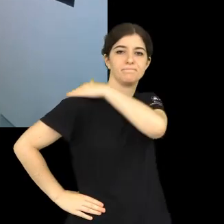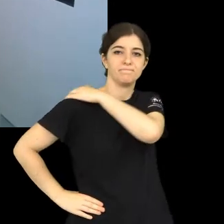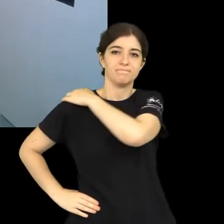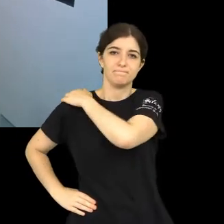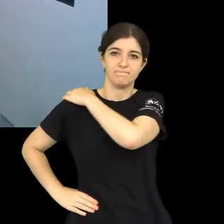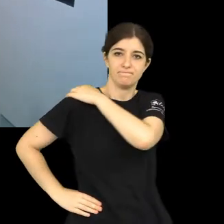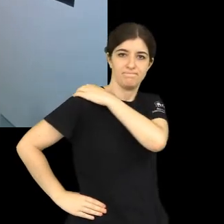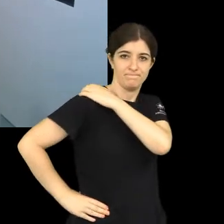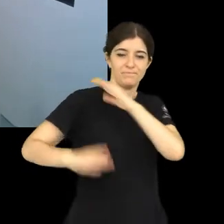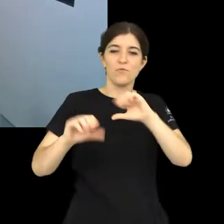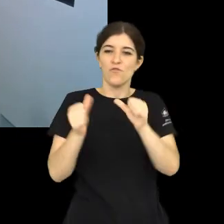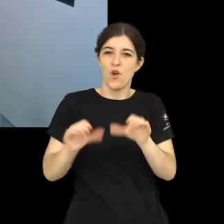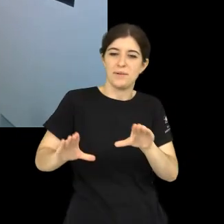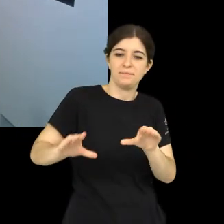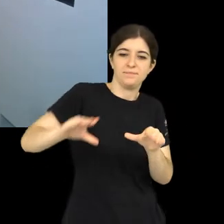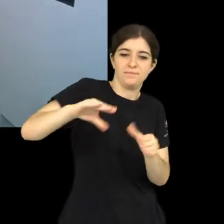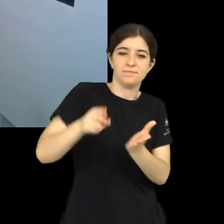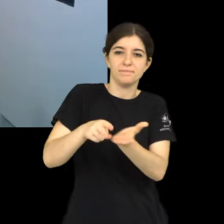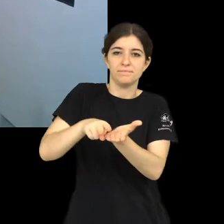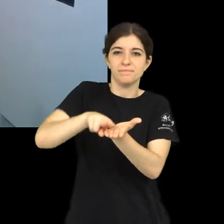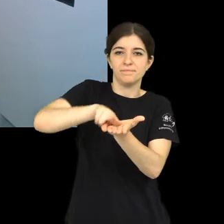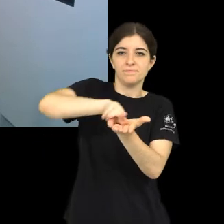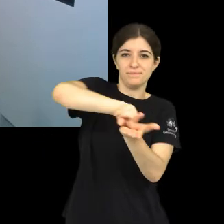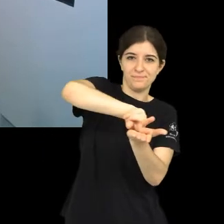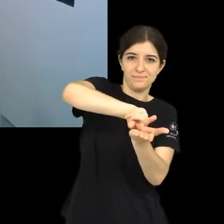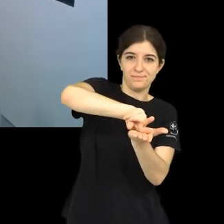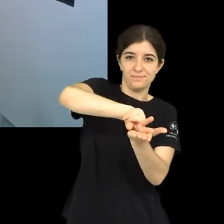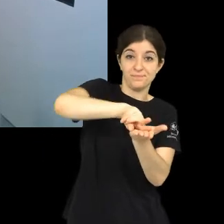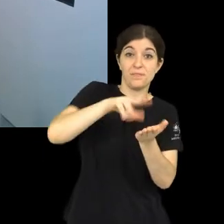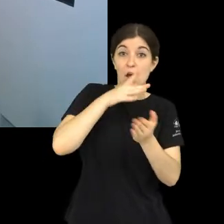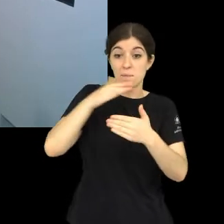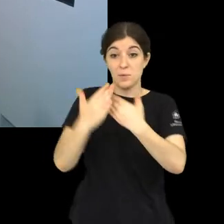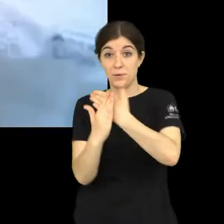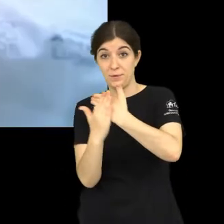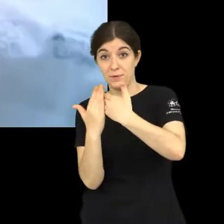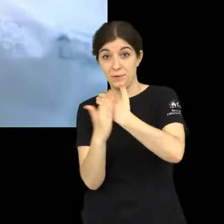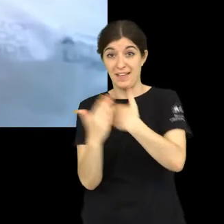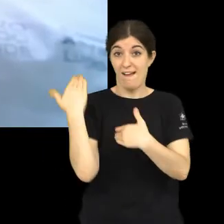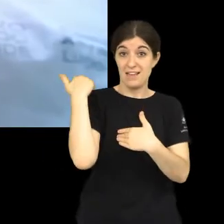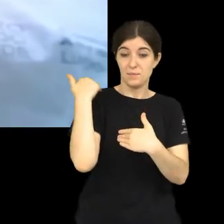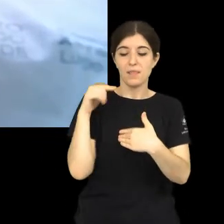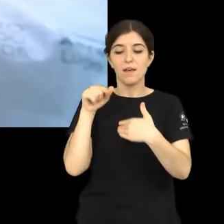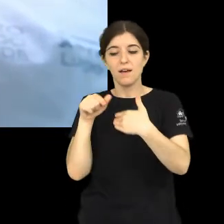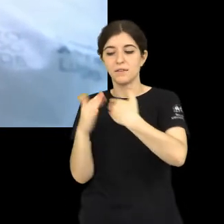omóplato, giramos. A continuación ponemos una almohada en la espalda.